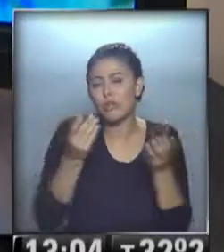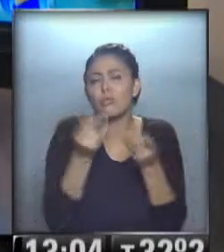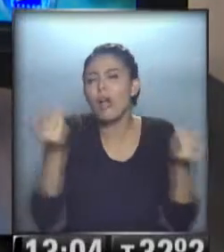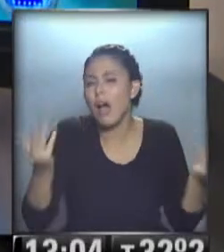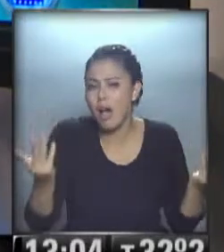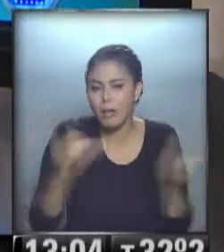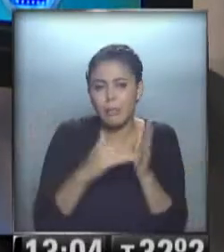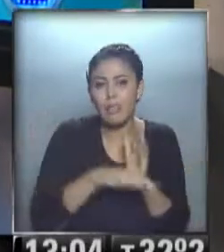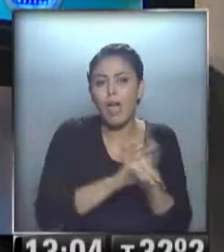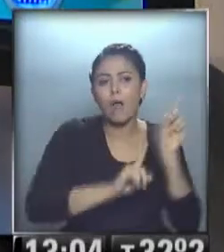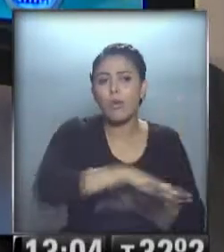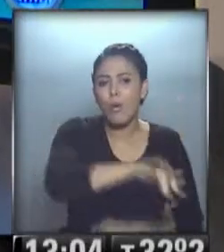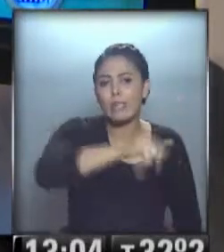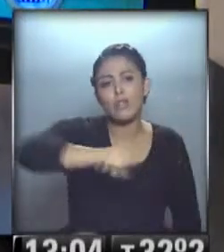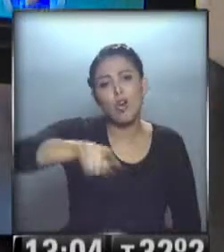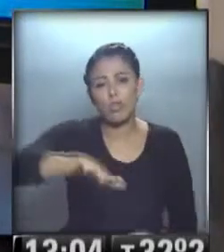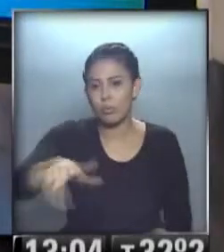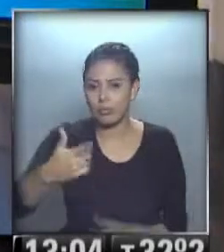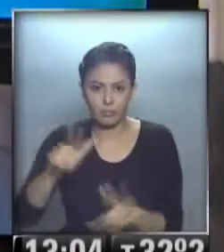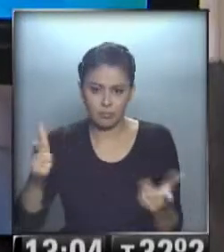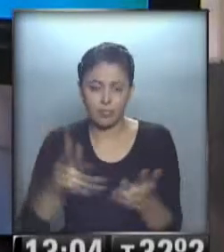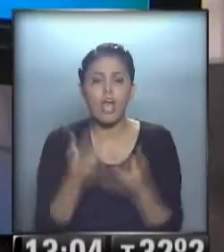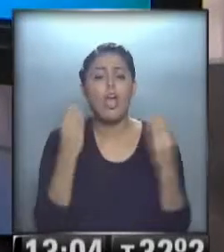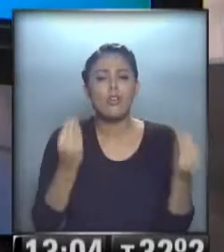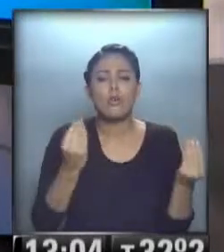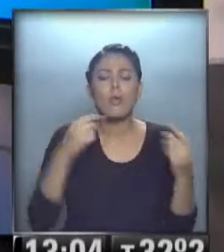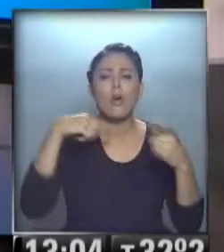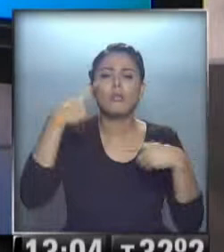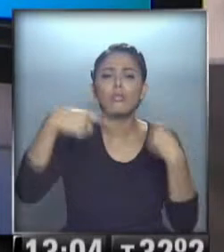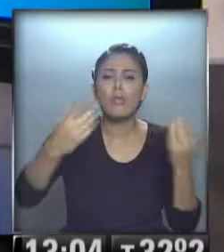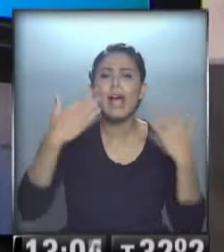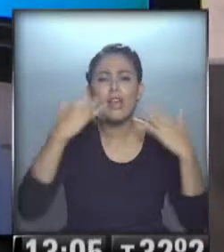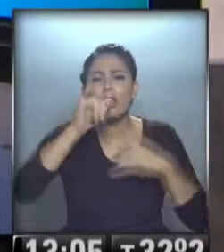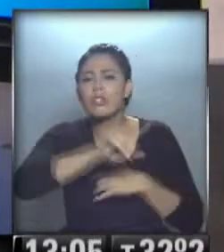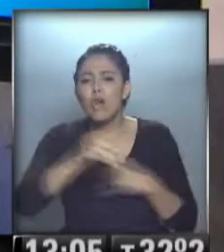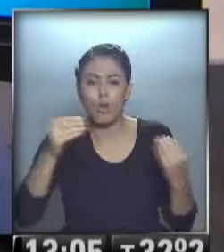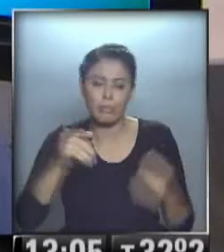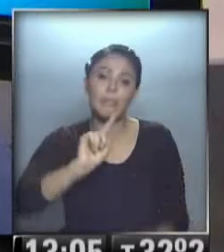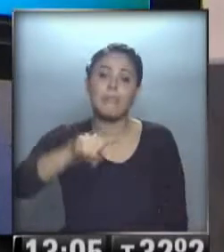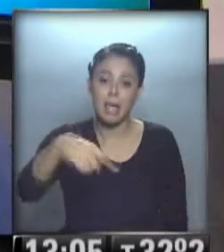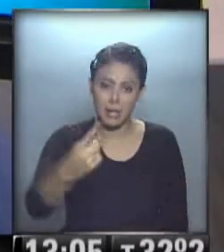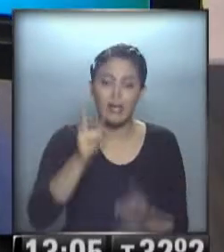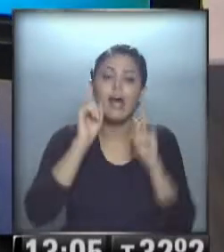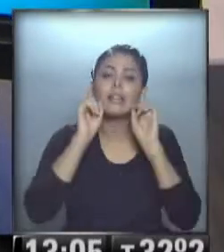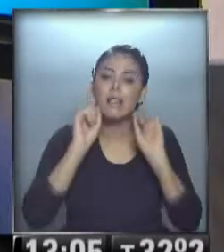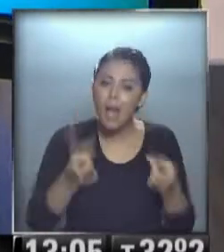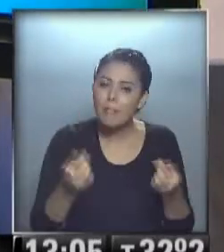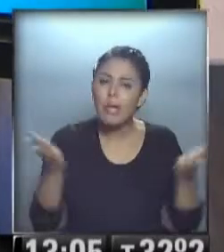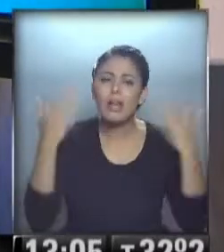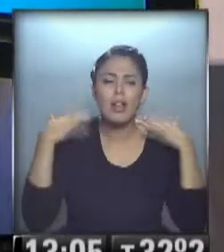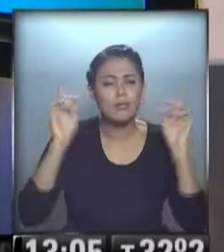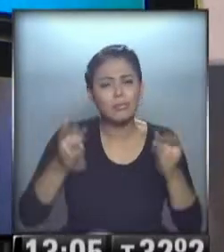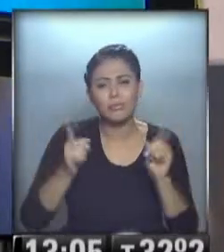aislada y como sigue este tema del calor calor y más calor para mañana también también tenemos tiempo